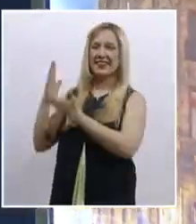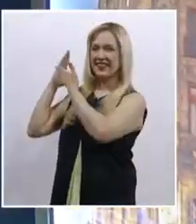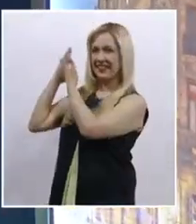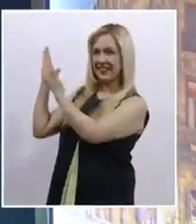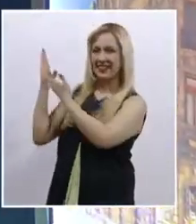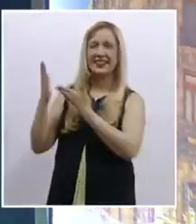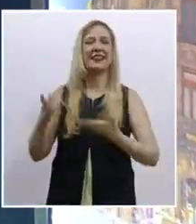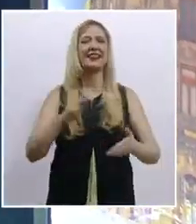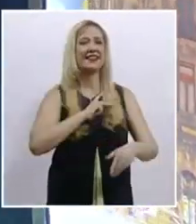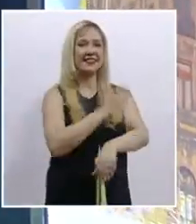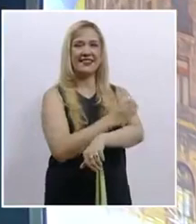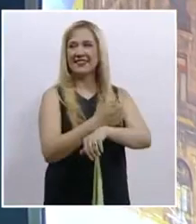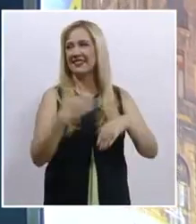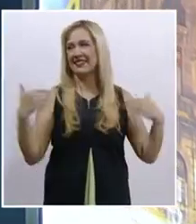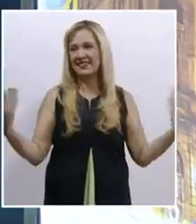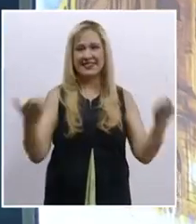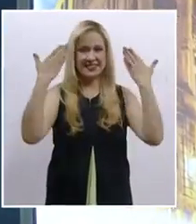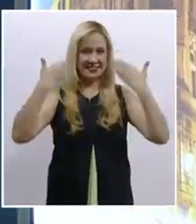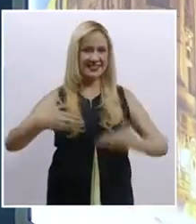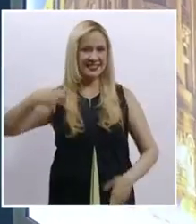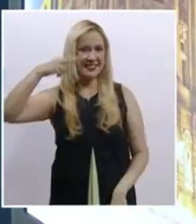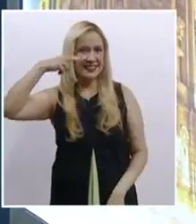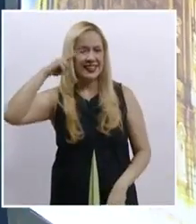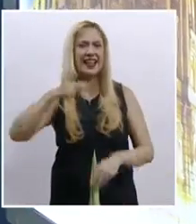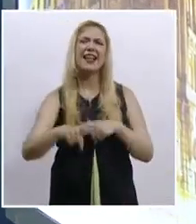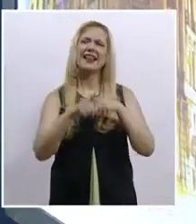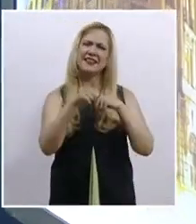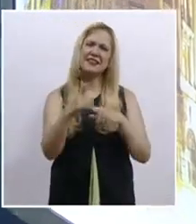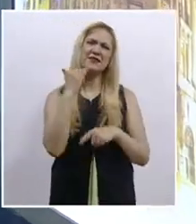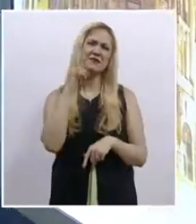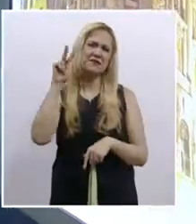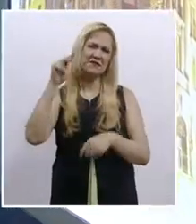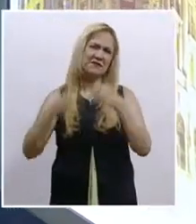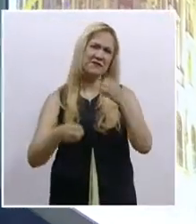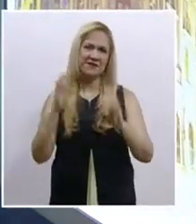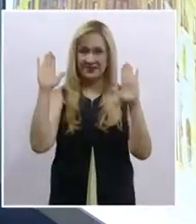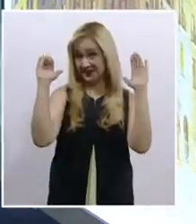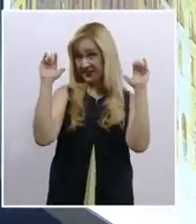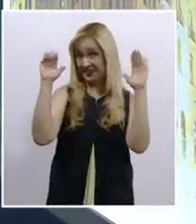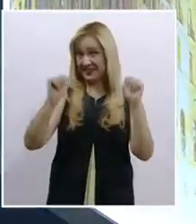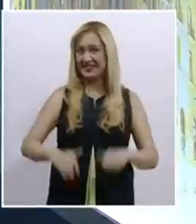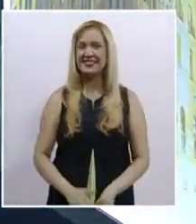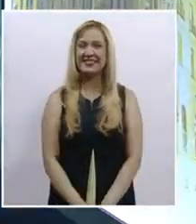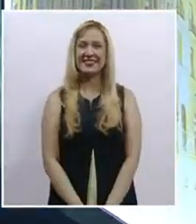Sánchez Cabrera y a nombre de todo el equipo le deseamos que siga disfrutando su inicio de semana. Hasta pronto.